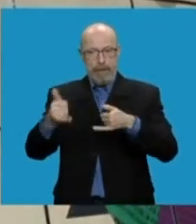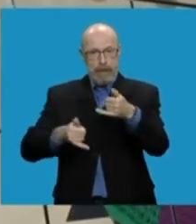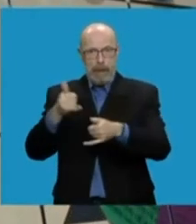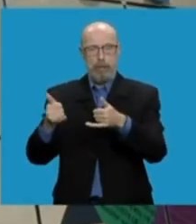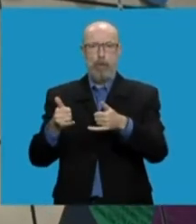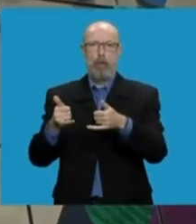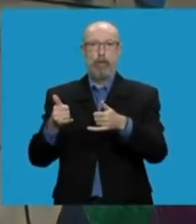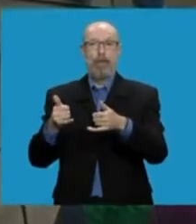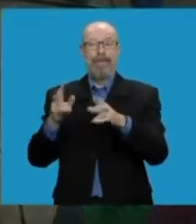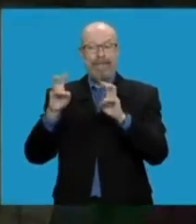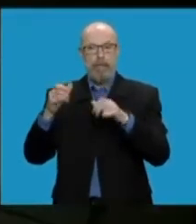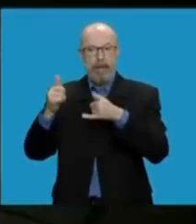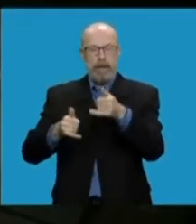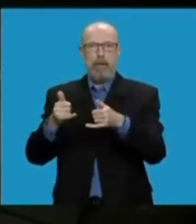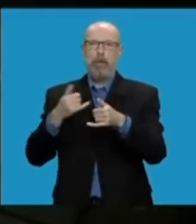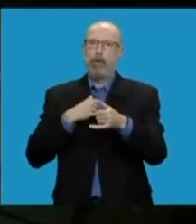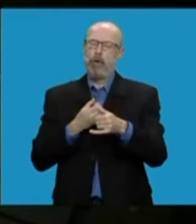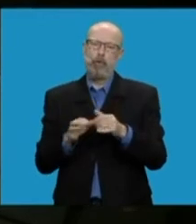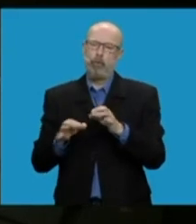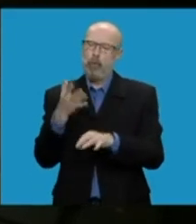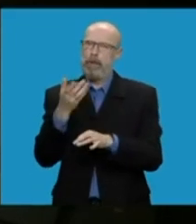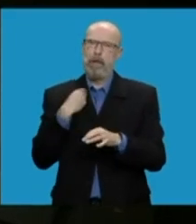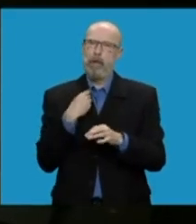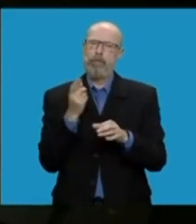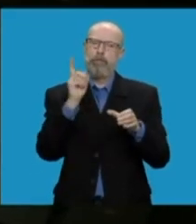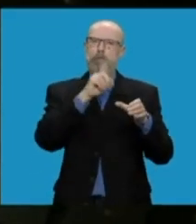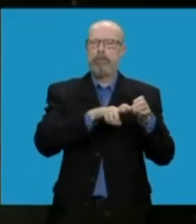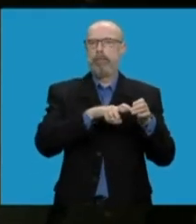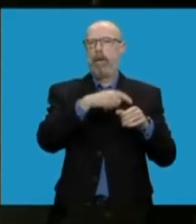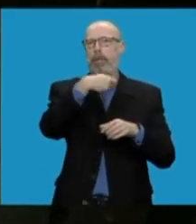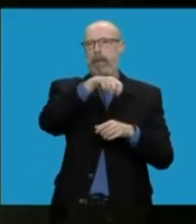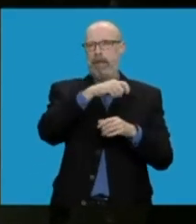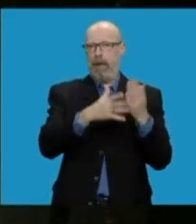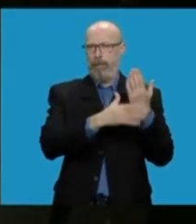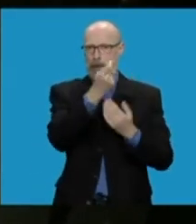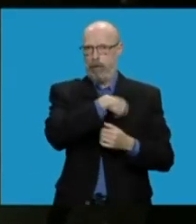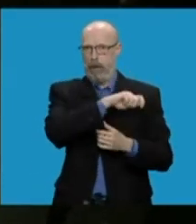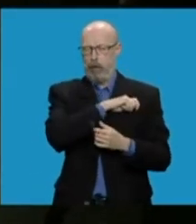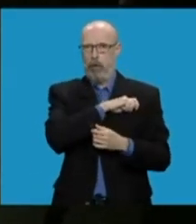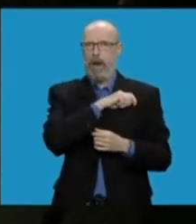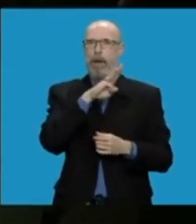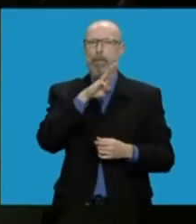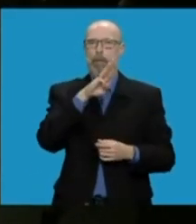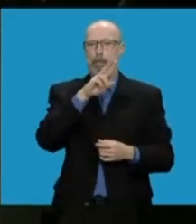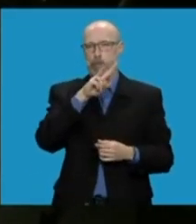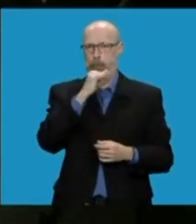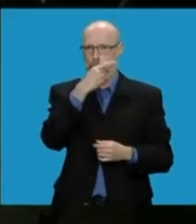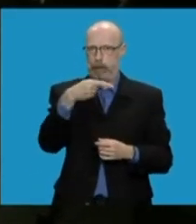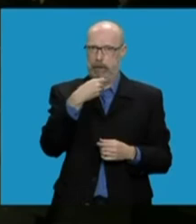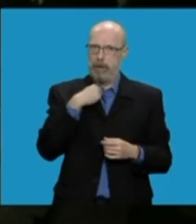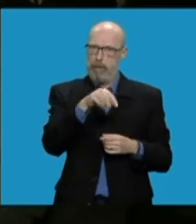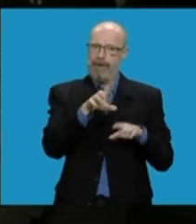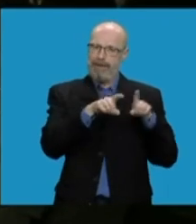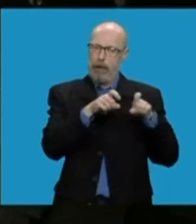de que llegase a la presidencia de la Federación Española, Luis Puig, un valenciano extraordinario que fue seleccionador nacional